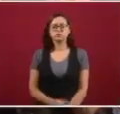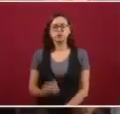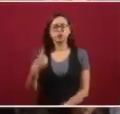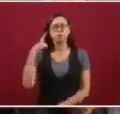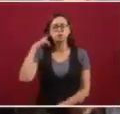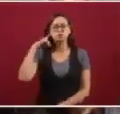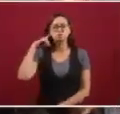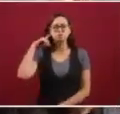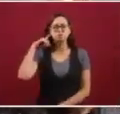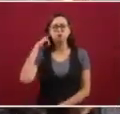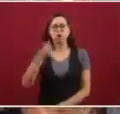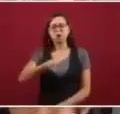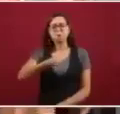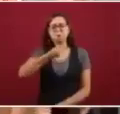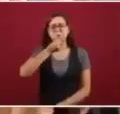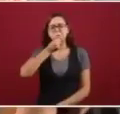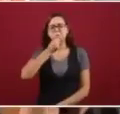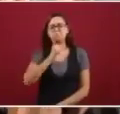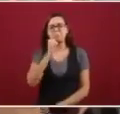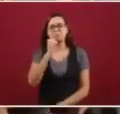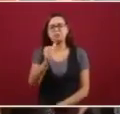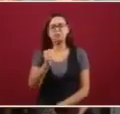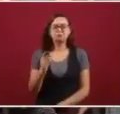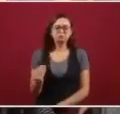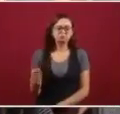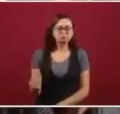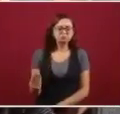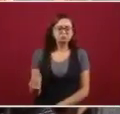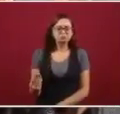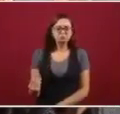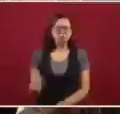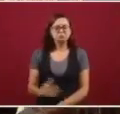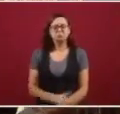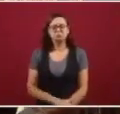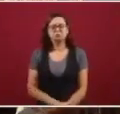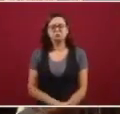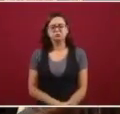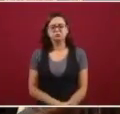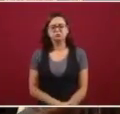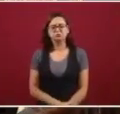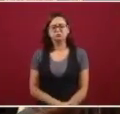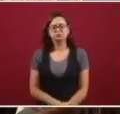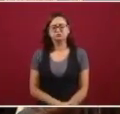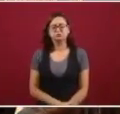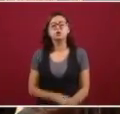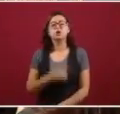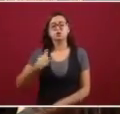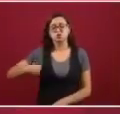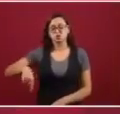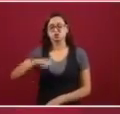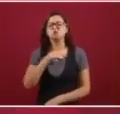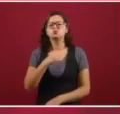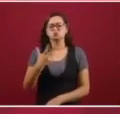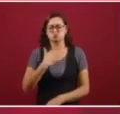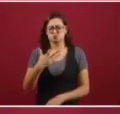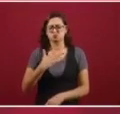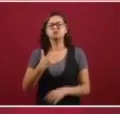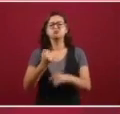¿Han identificado algo más allá de...? Nosotros tenemos información de todo lo que pasa en el país,